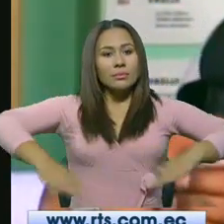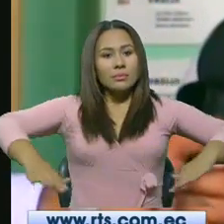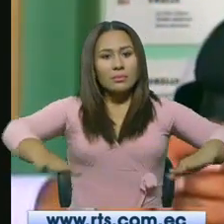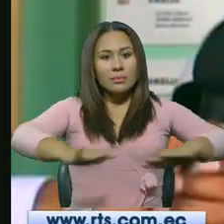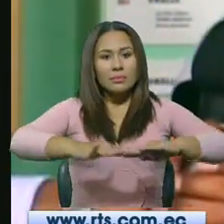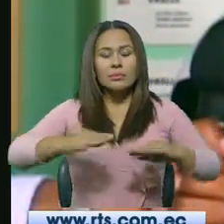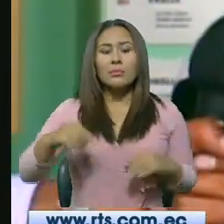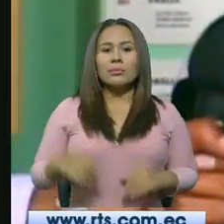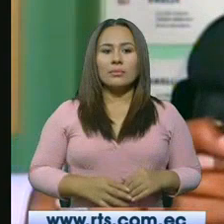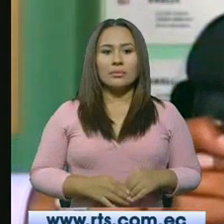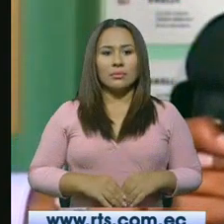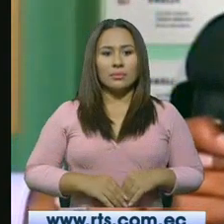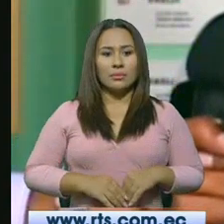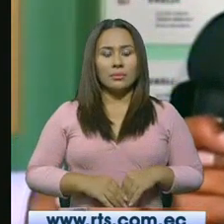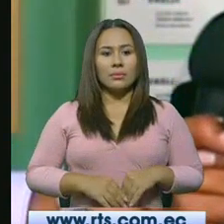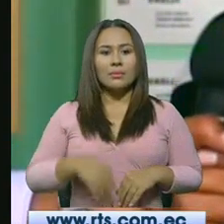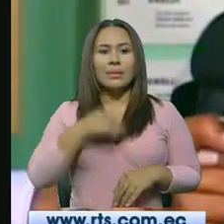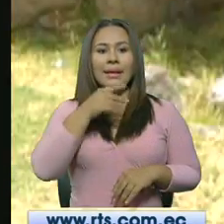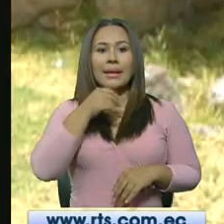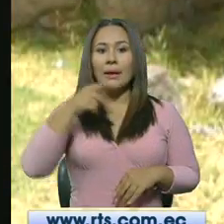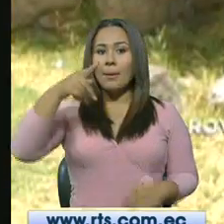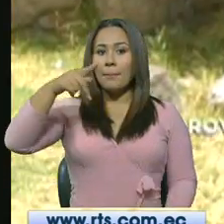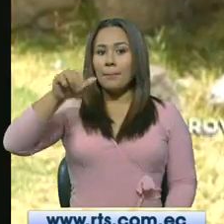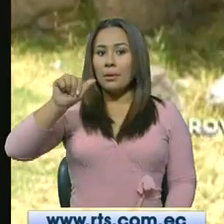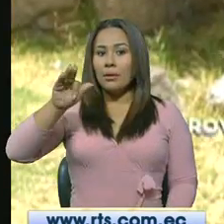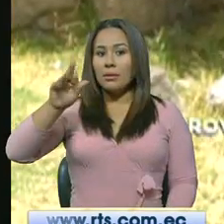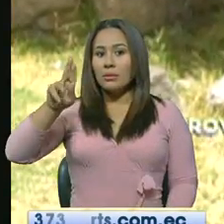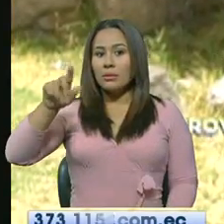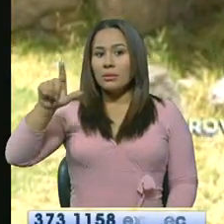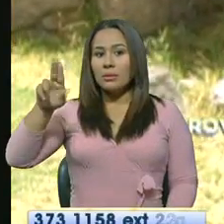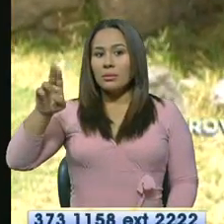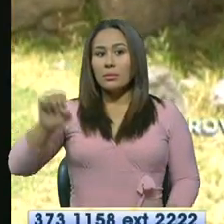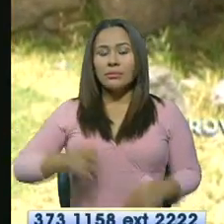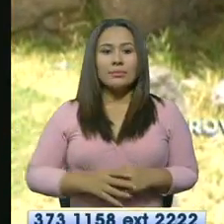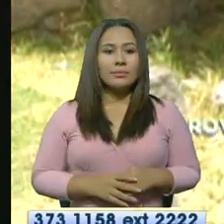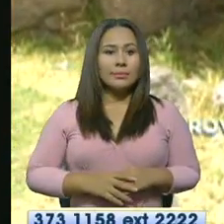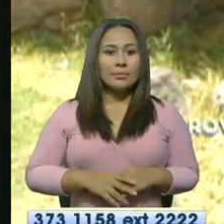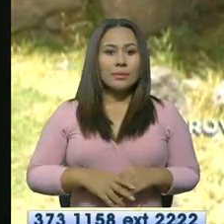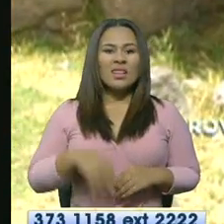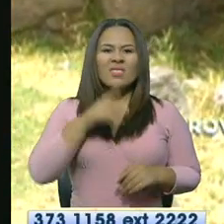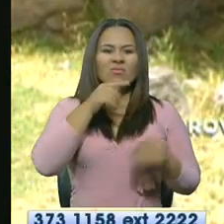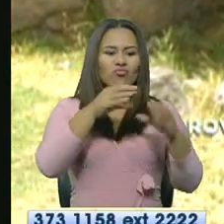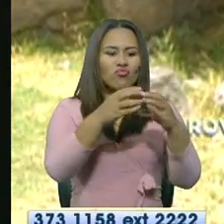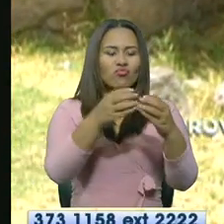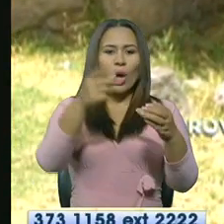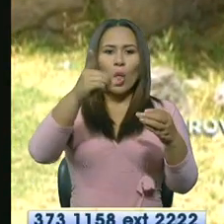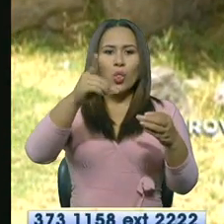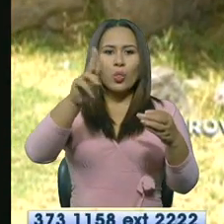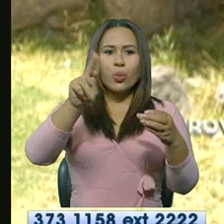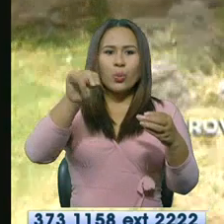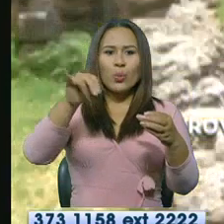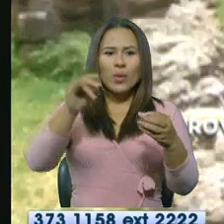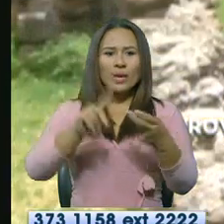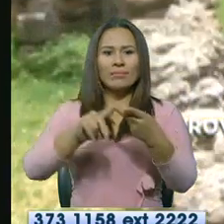son los Patulúes, los Dungis, los Azacos,